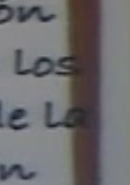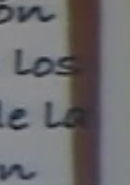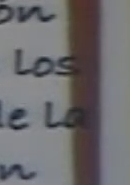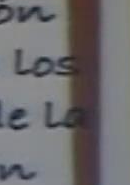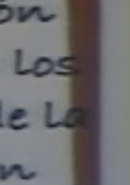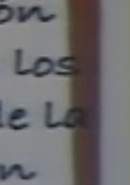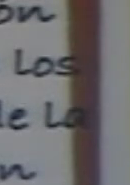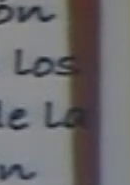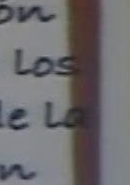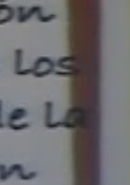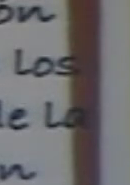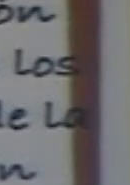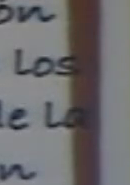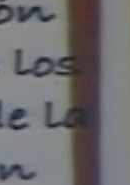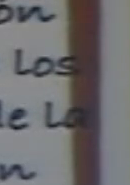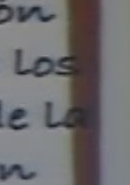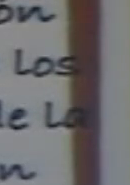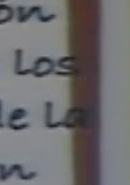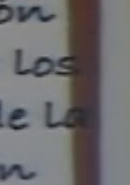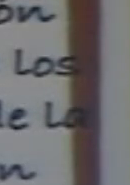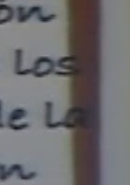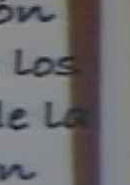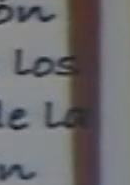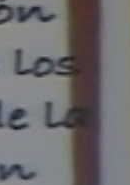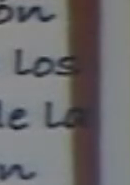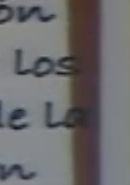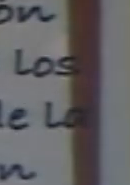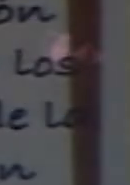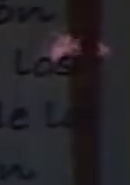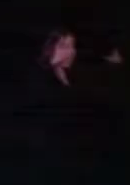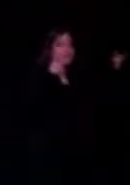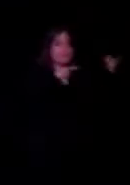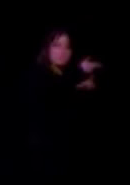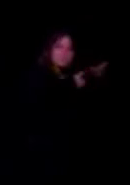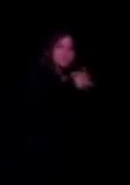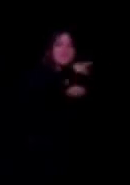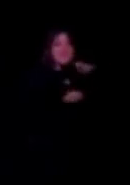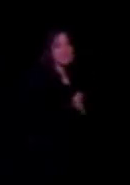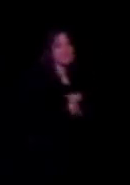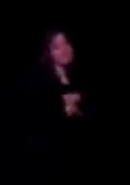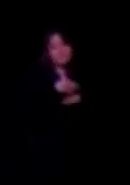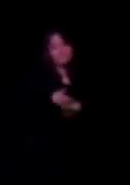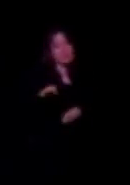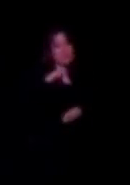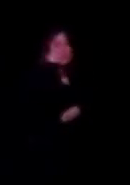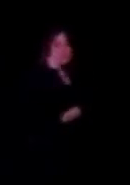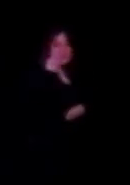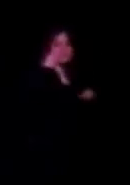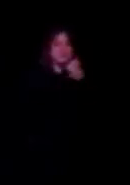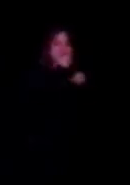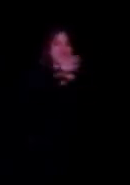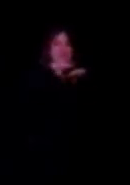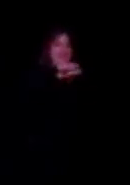existentes en las entidades y desarrollar un trabajo en red en el 92